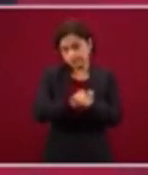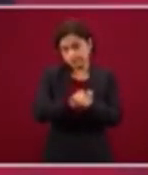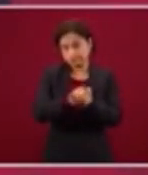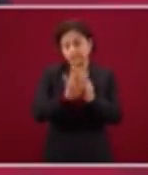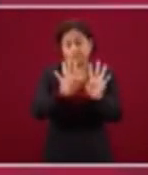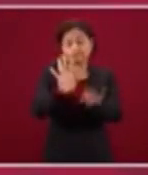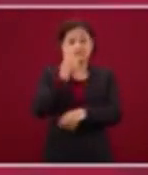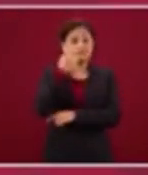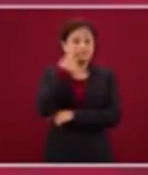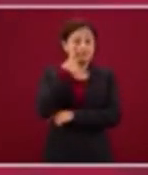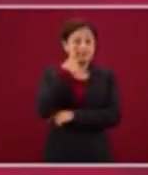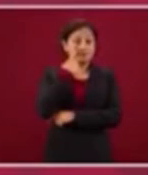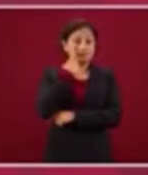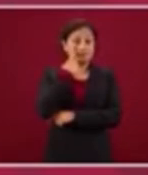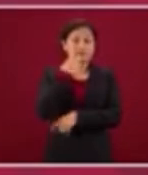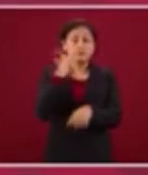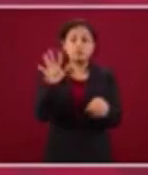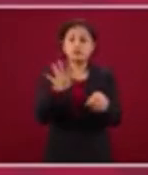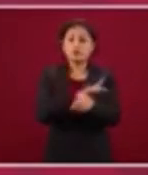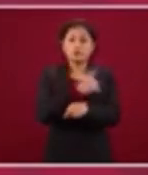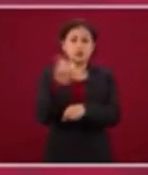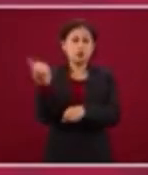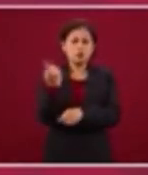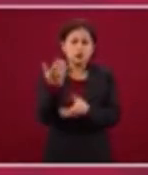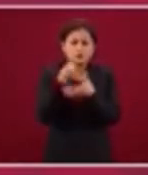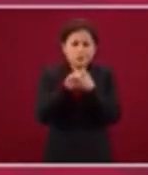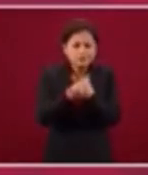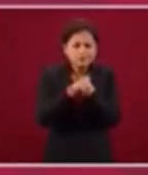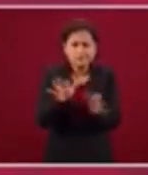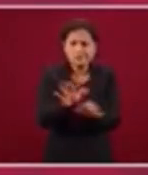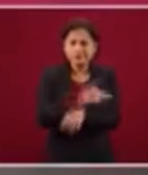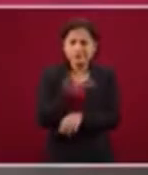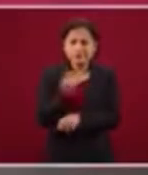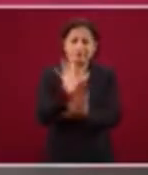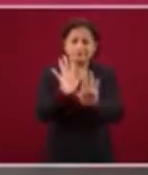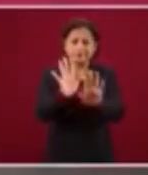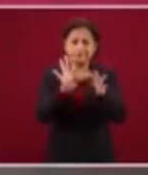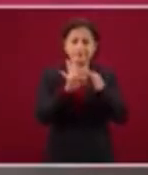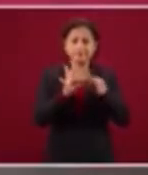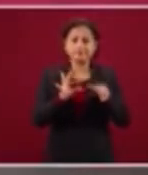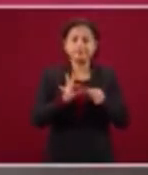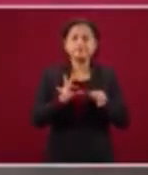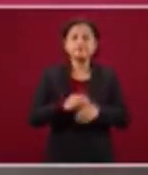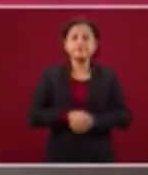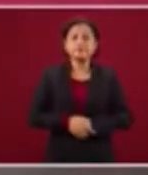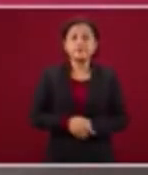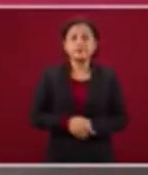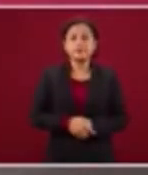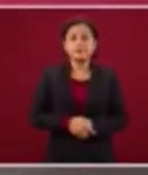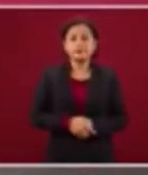¿por qué la rifa? porque